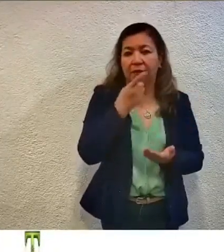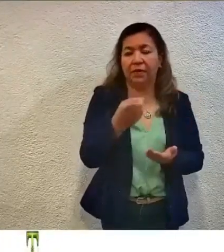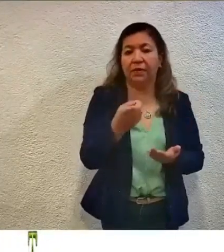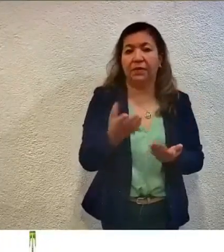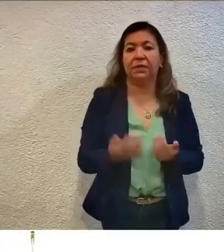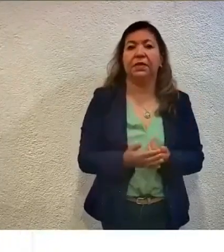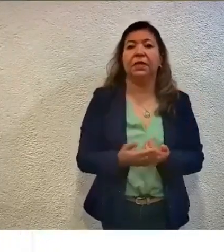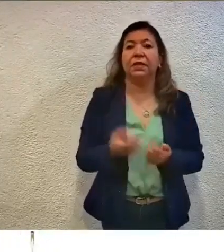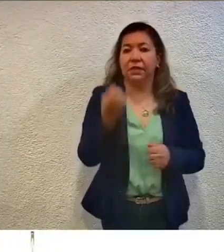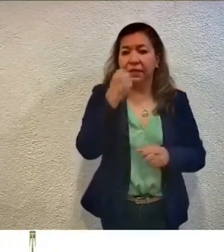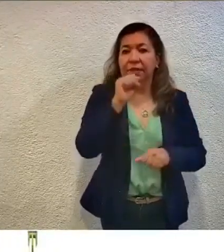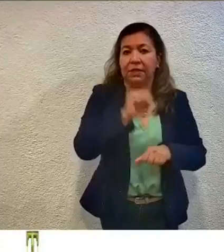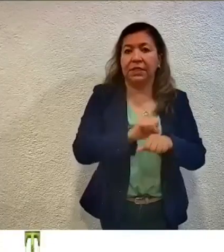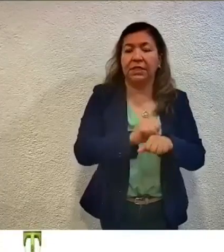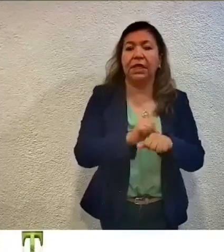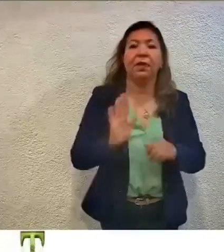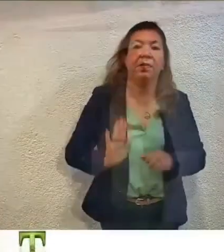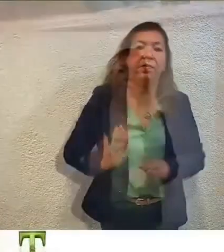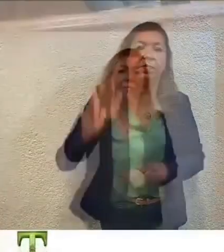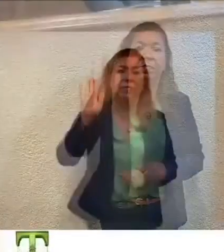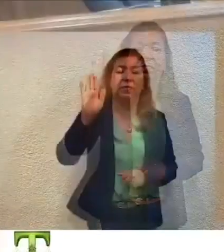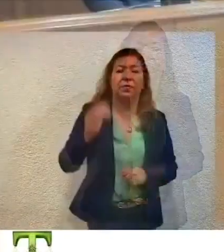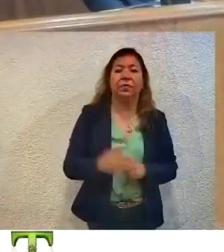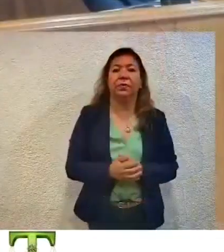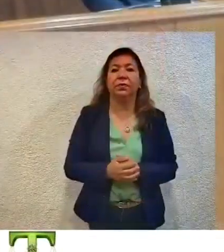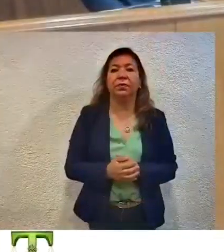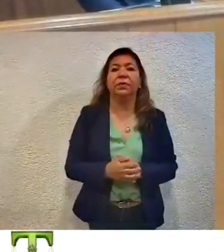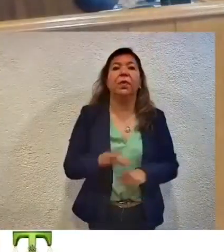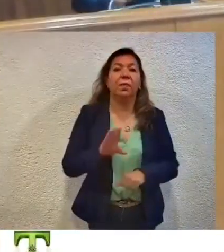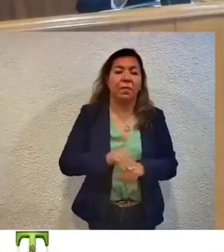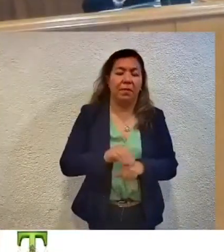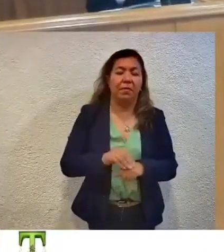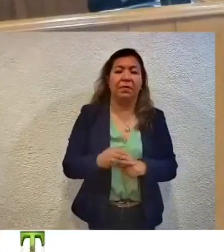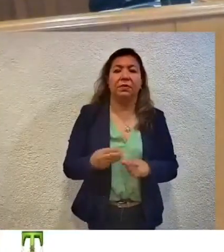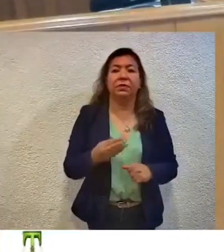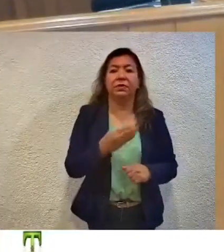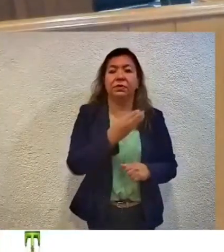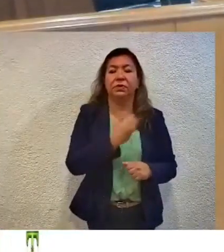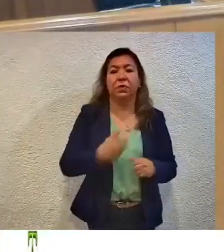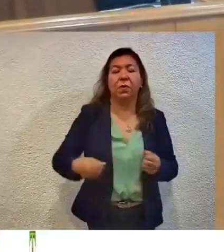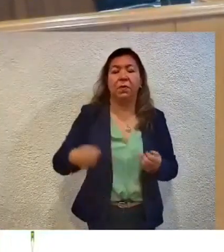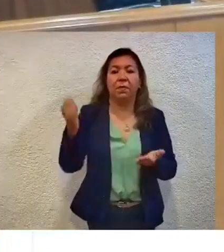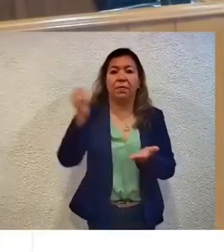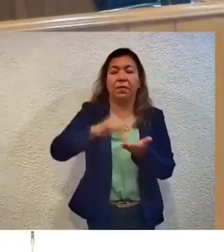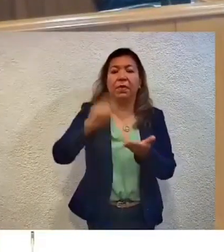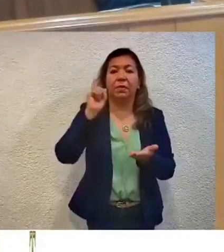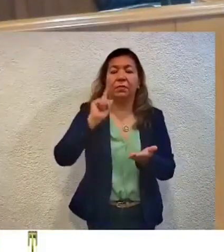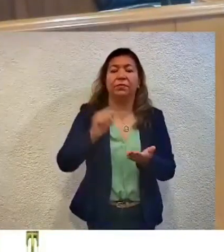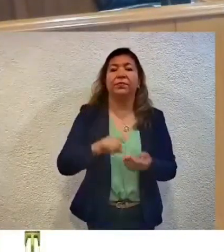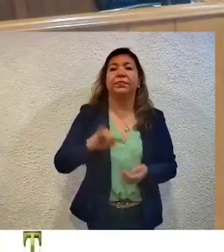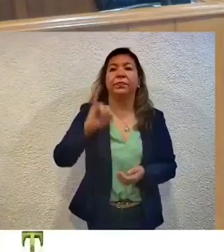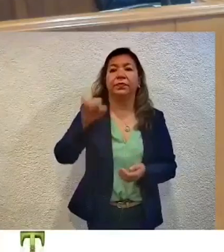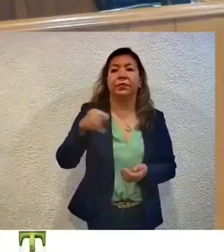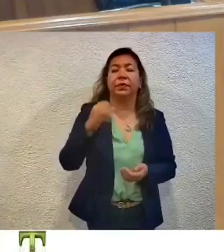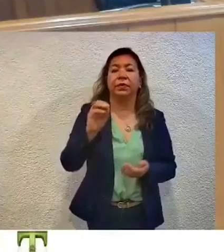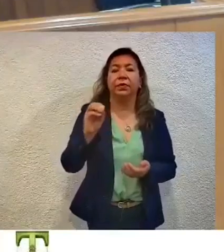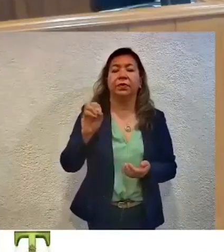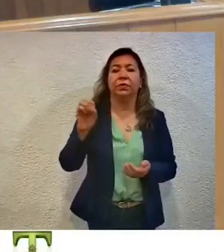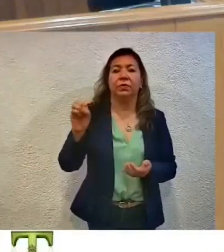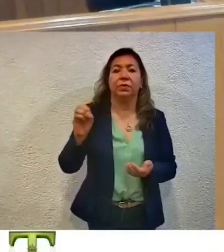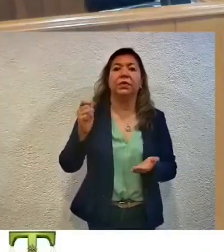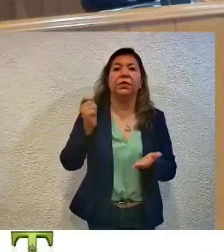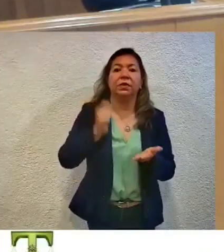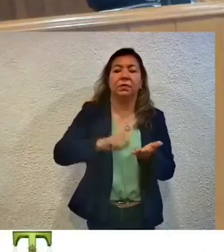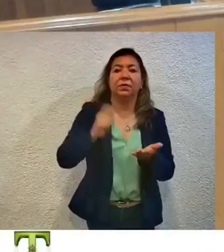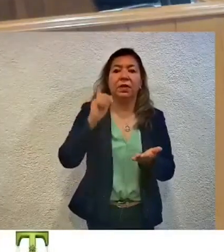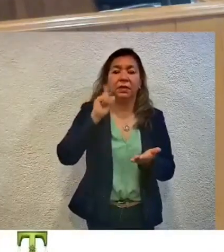No habiendo comentarios al respecto, secretaria, tome la votación, por favor. Con su autorización, magistrada presidenta. Magistrado José Inés Betancur